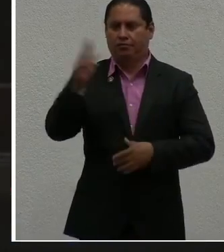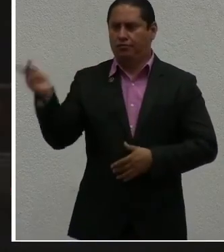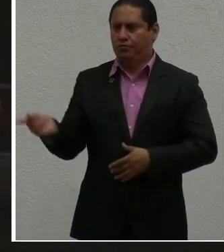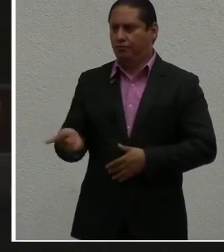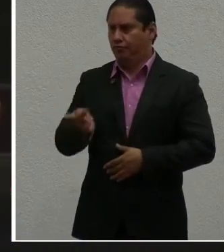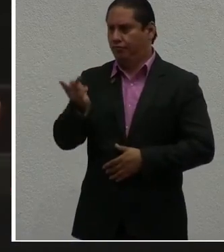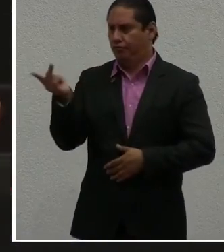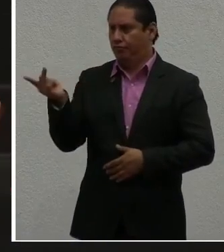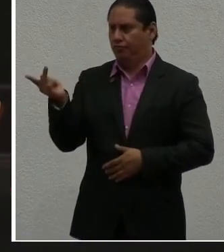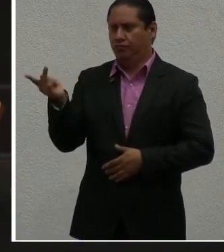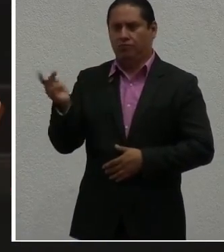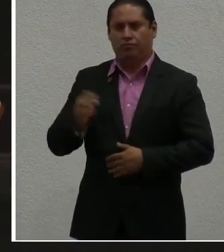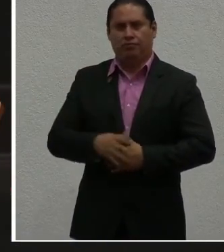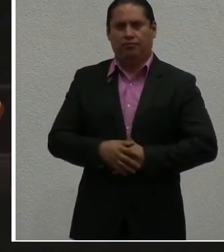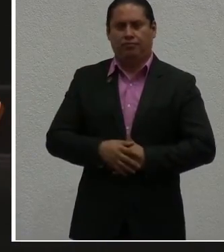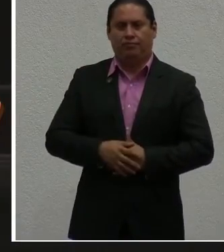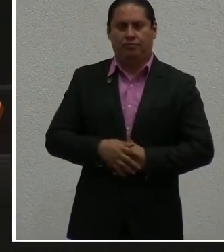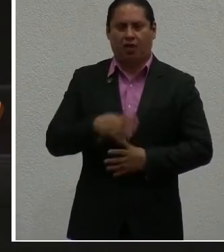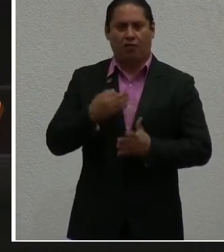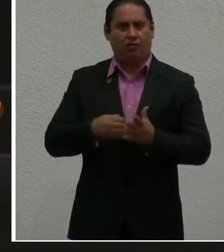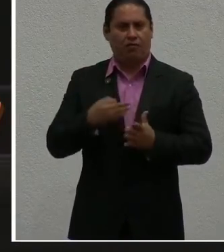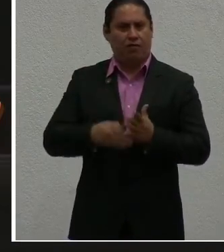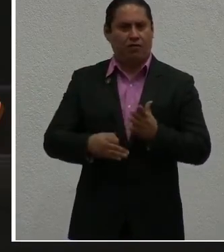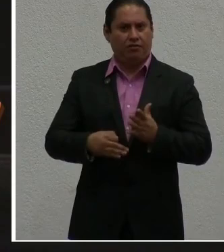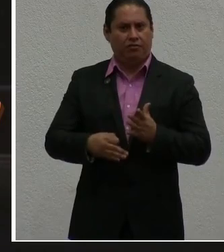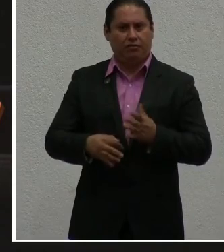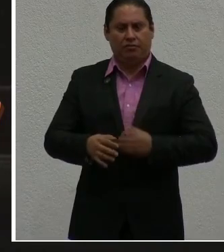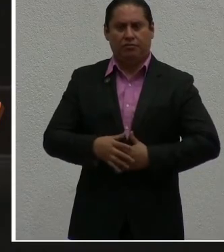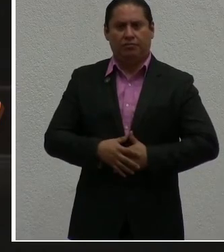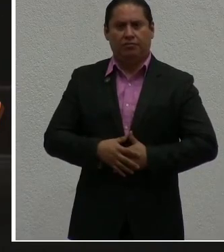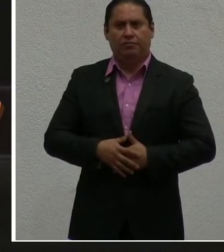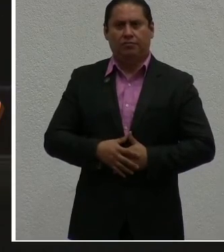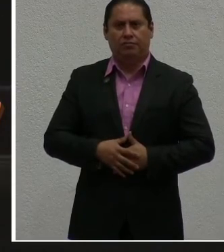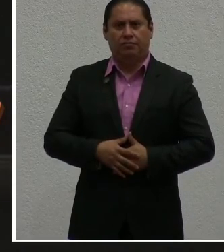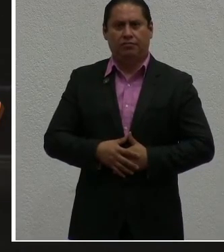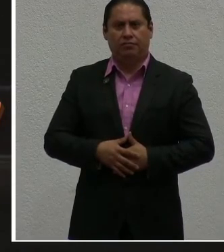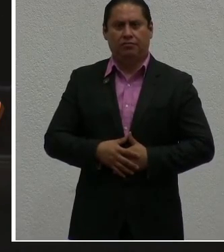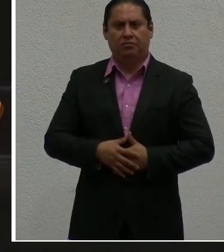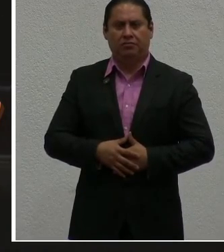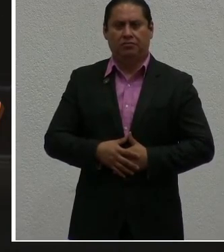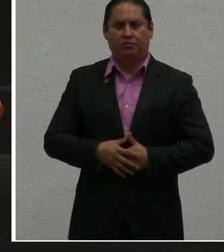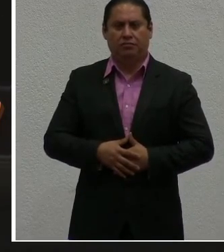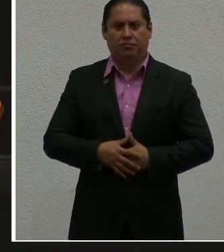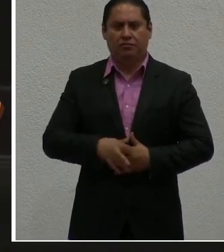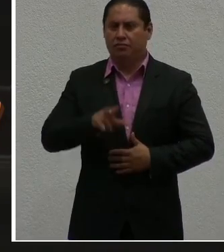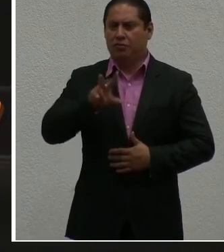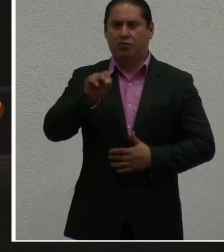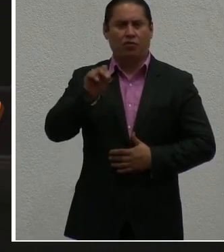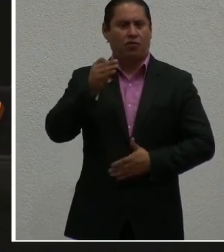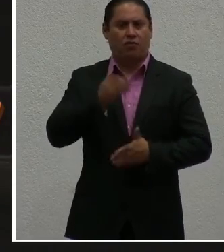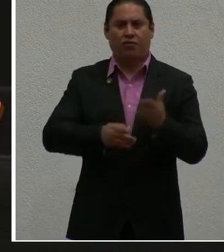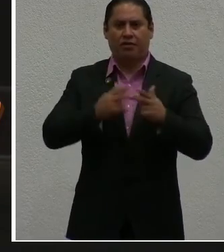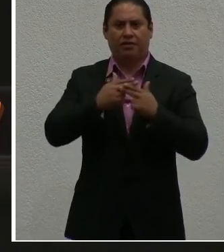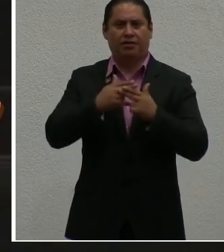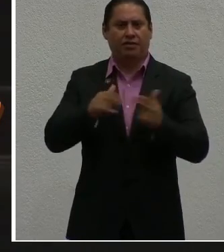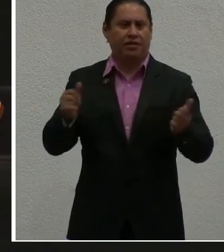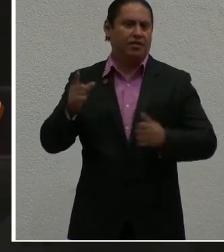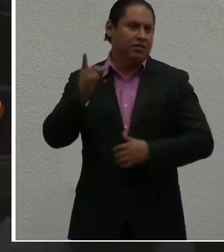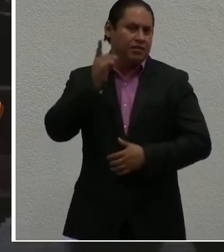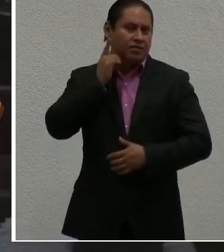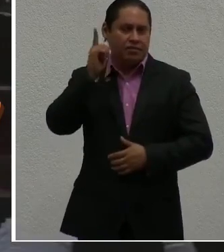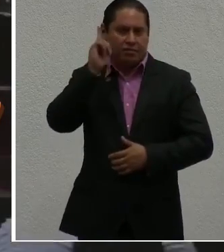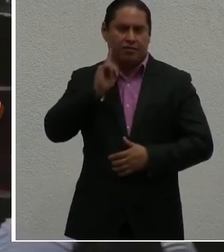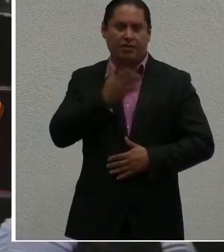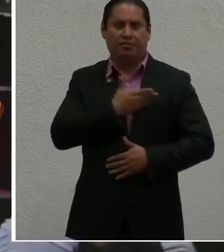honorable asamblea si falta algún legislador por emitir su voto. No falta ningún legislador por emitir su